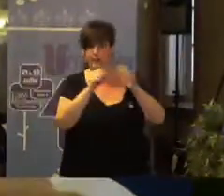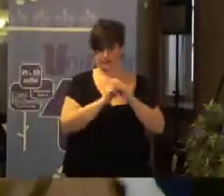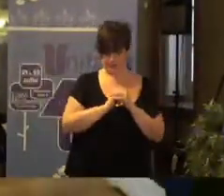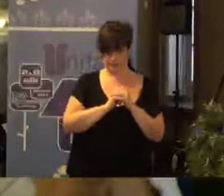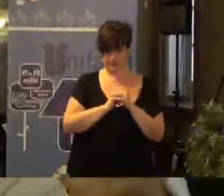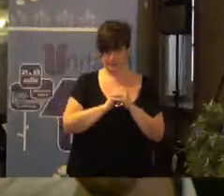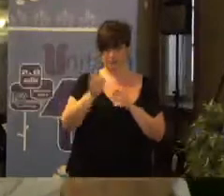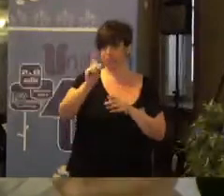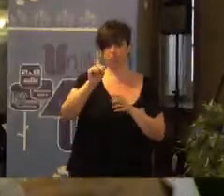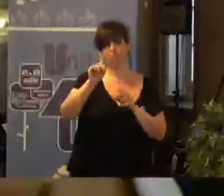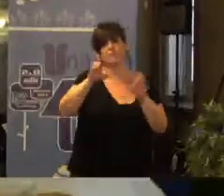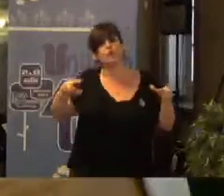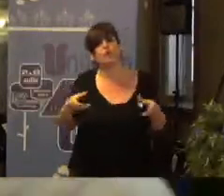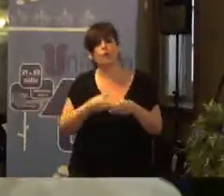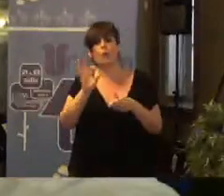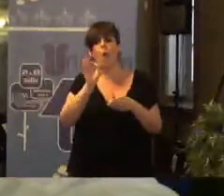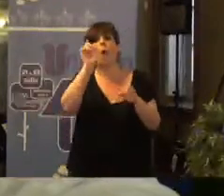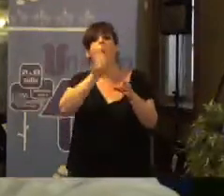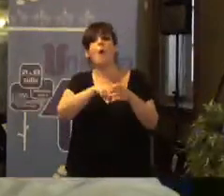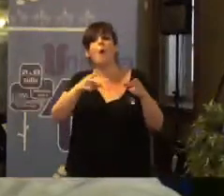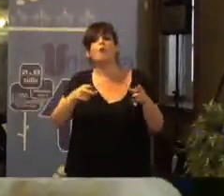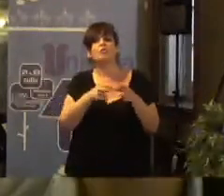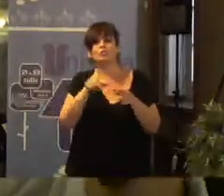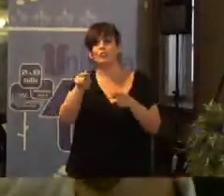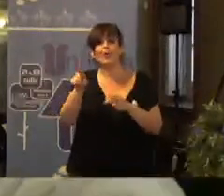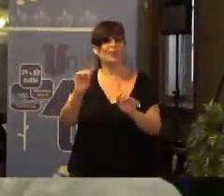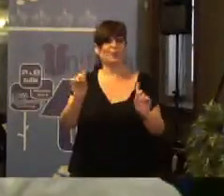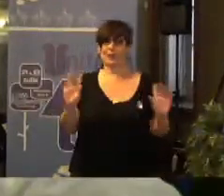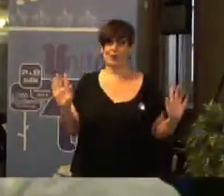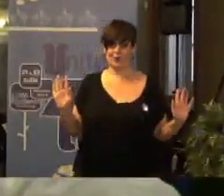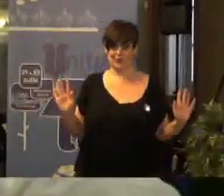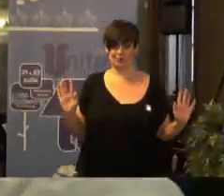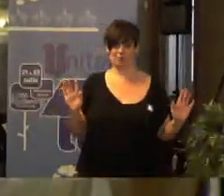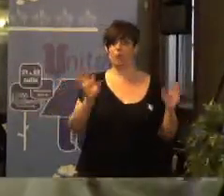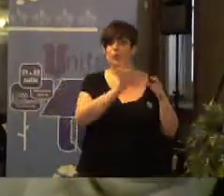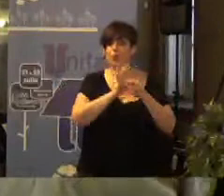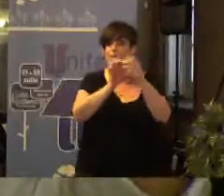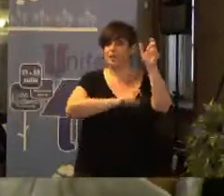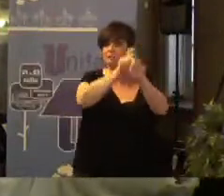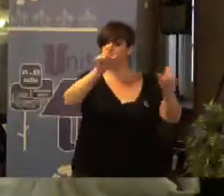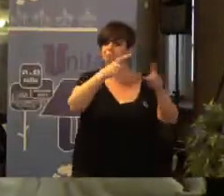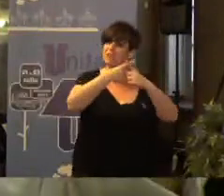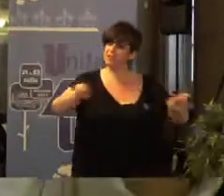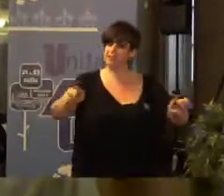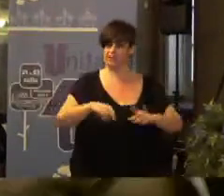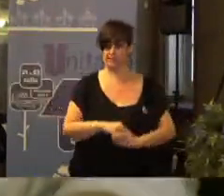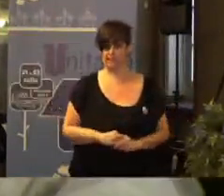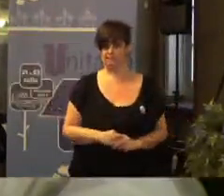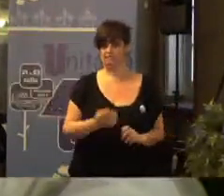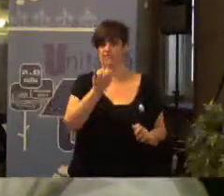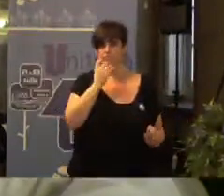tal, ni siquiera dos militantes do partido. Ollo, a unidade popular é outra cousa. Cando eu